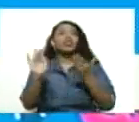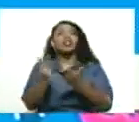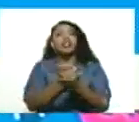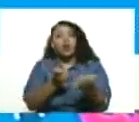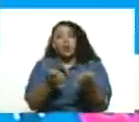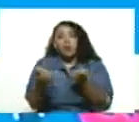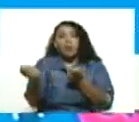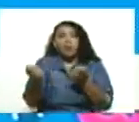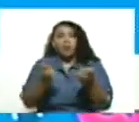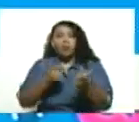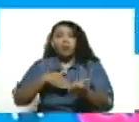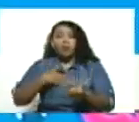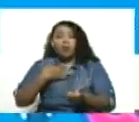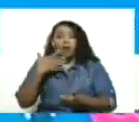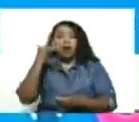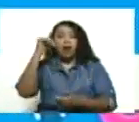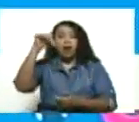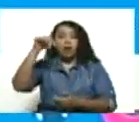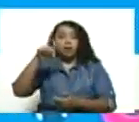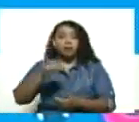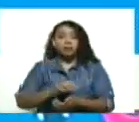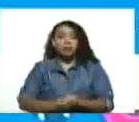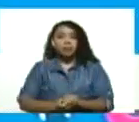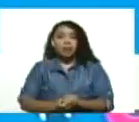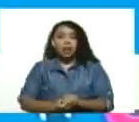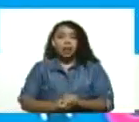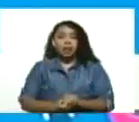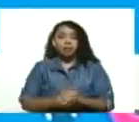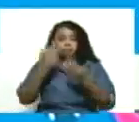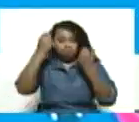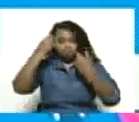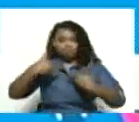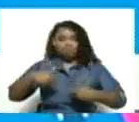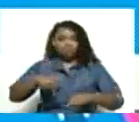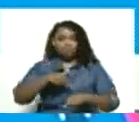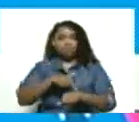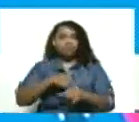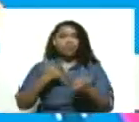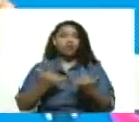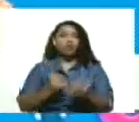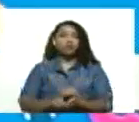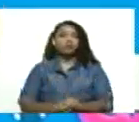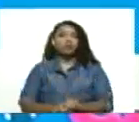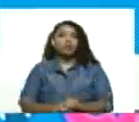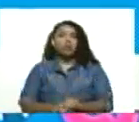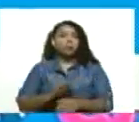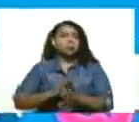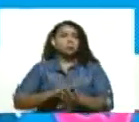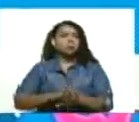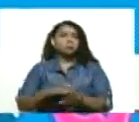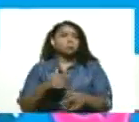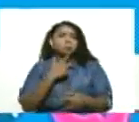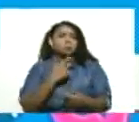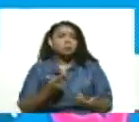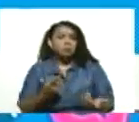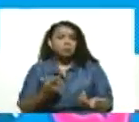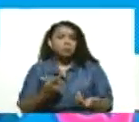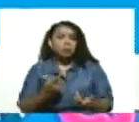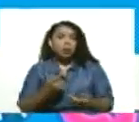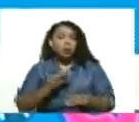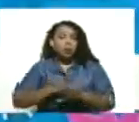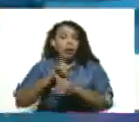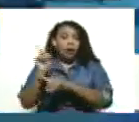que puede plantearse ser humano en este tiempo lo digo porque trabajó en